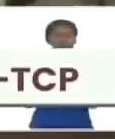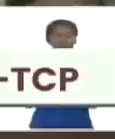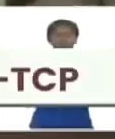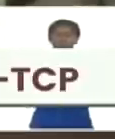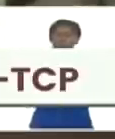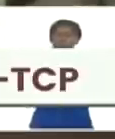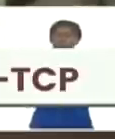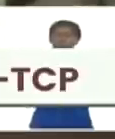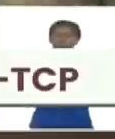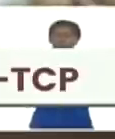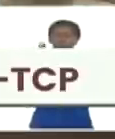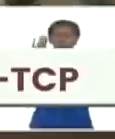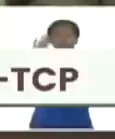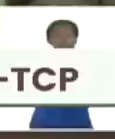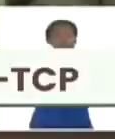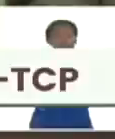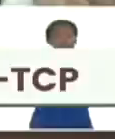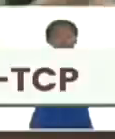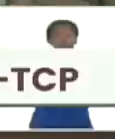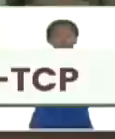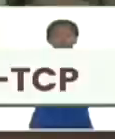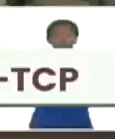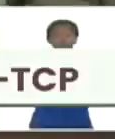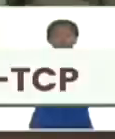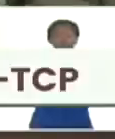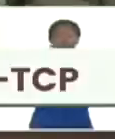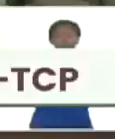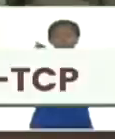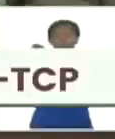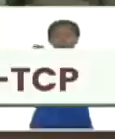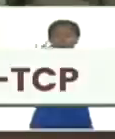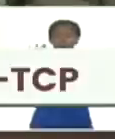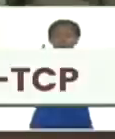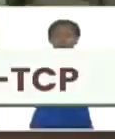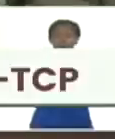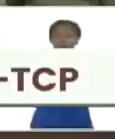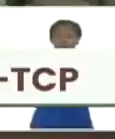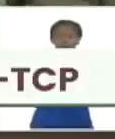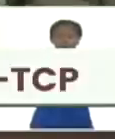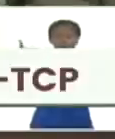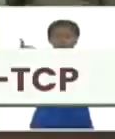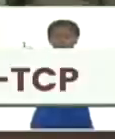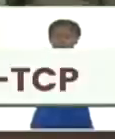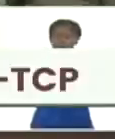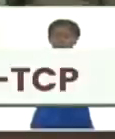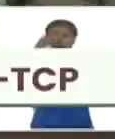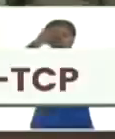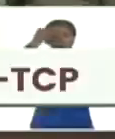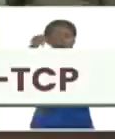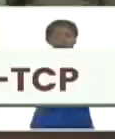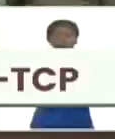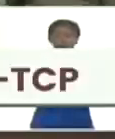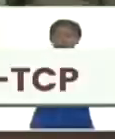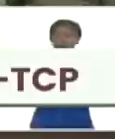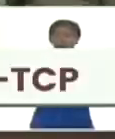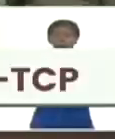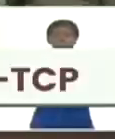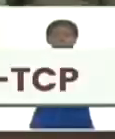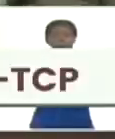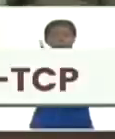en las controversias que ocurren en el siglo XXI. Pero eso es lo que estamos haciendo en el tercer decenio de este siglo.